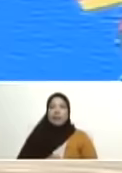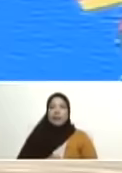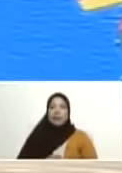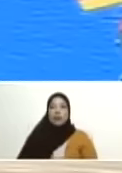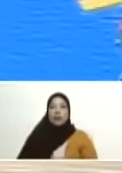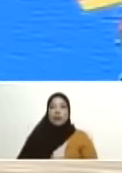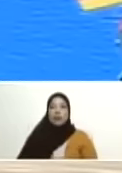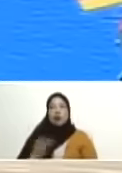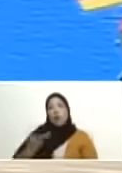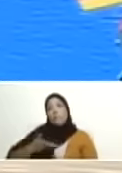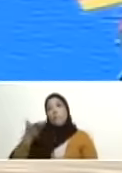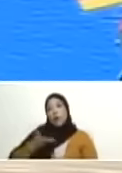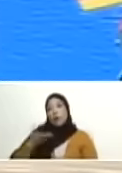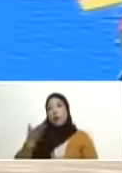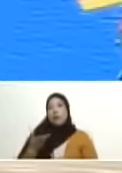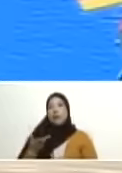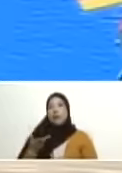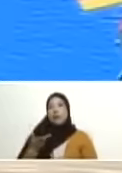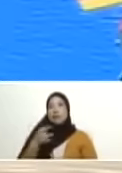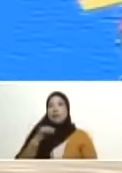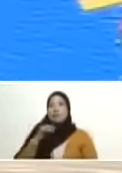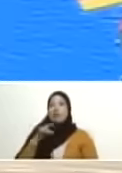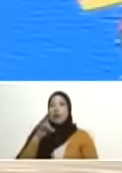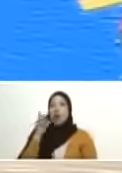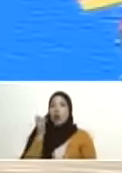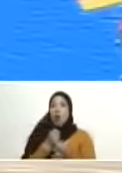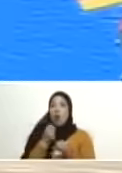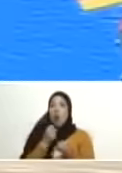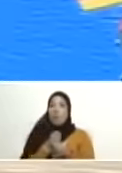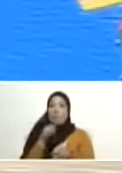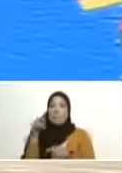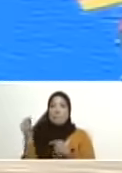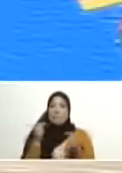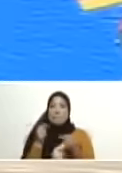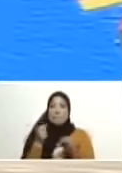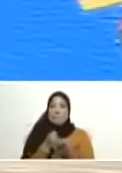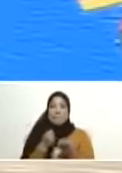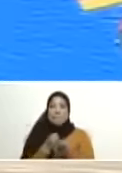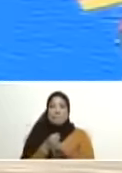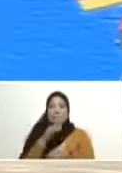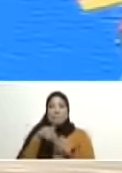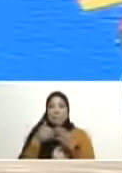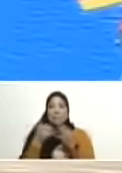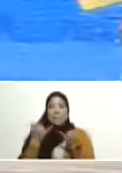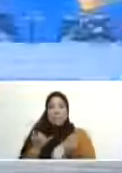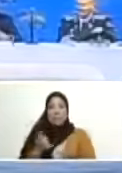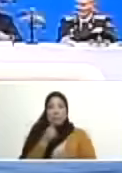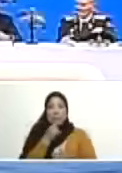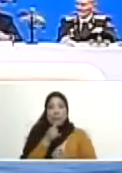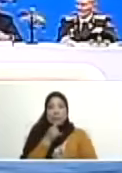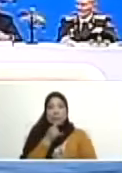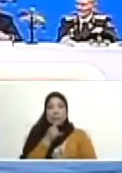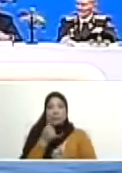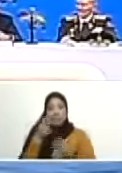Por eso es importante este debate nacional, multiplicarlo, ahondarlo,